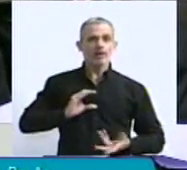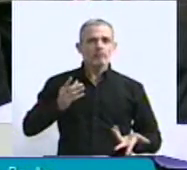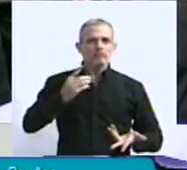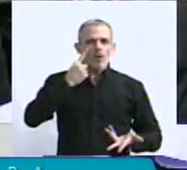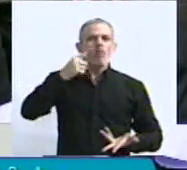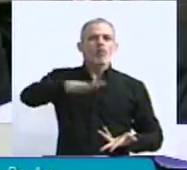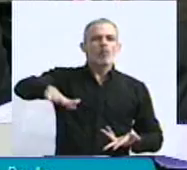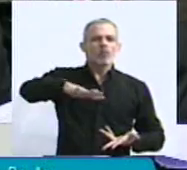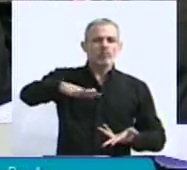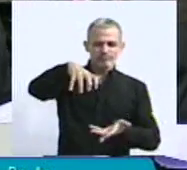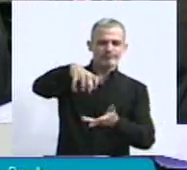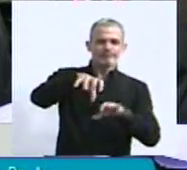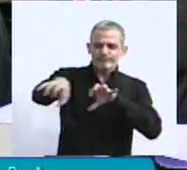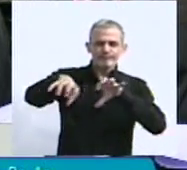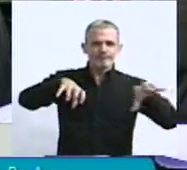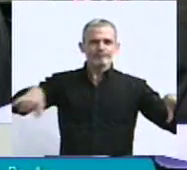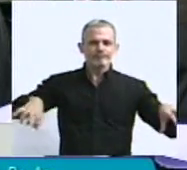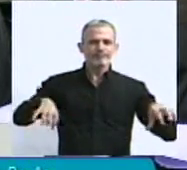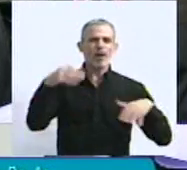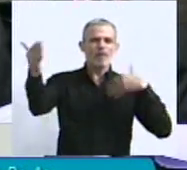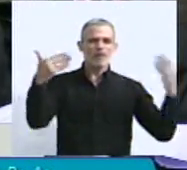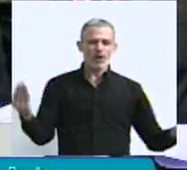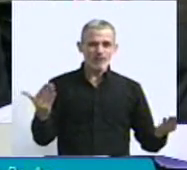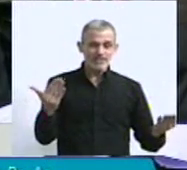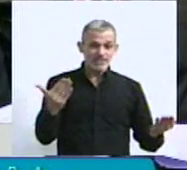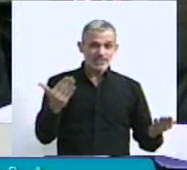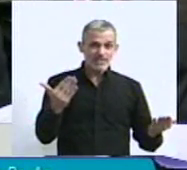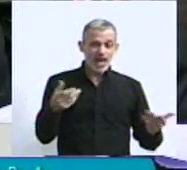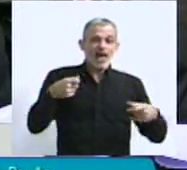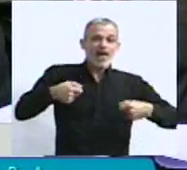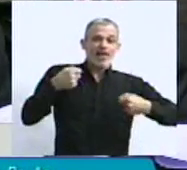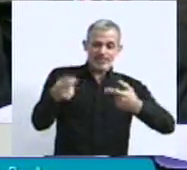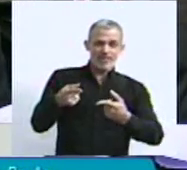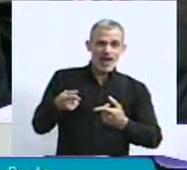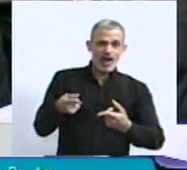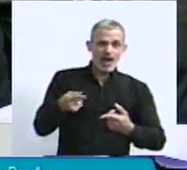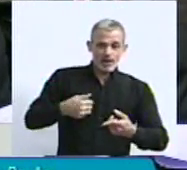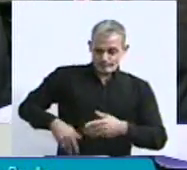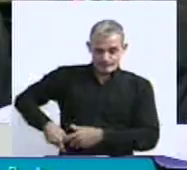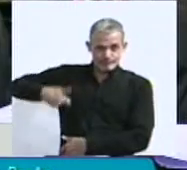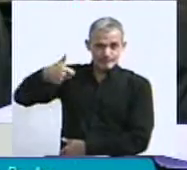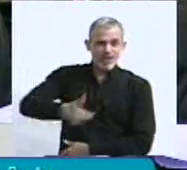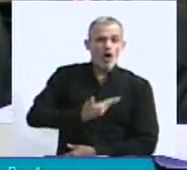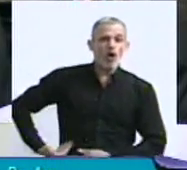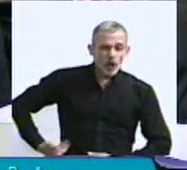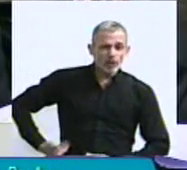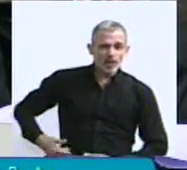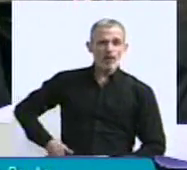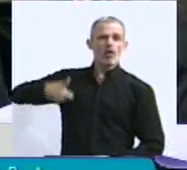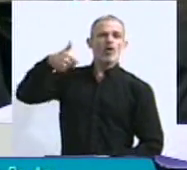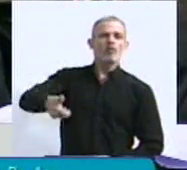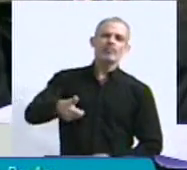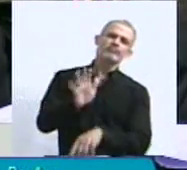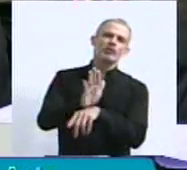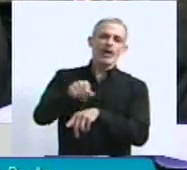municipios más beneficiados por la asignación por hijo implicaba una erogación pública, una intervención del Estado que